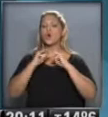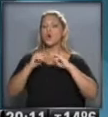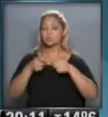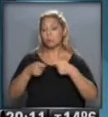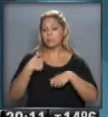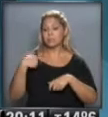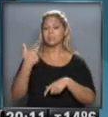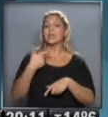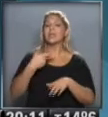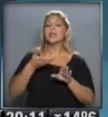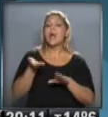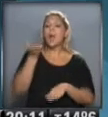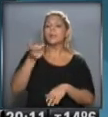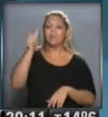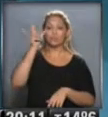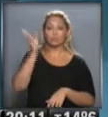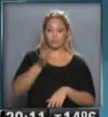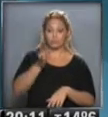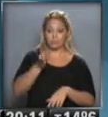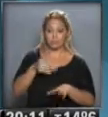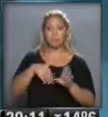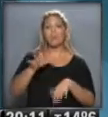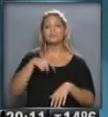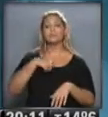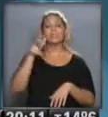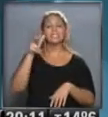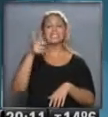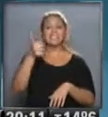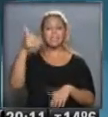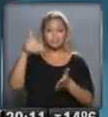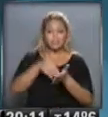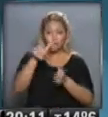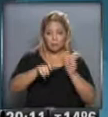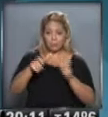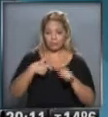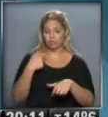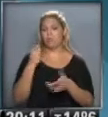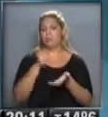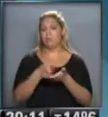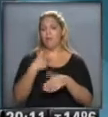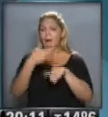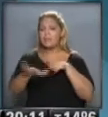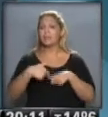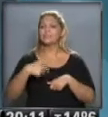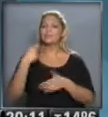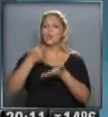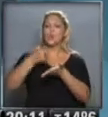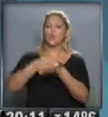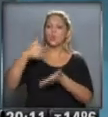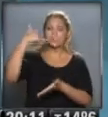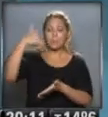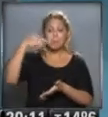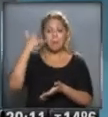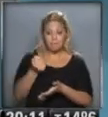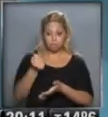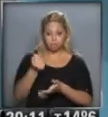del 8% y alcanza a más de 6 millones de usuarios. Se aplicará a partir de las cuotas de mayo, por lo que las facturas